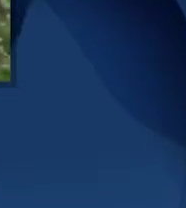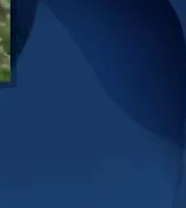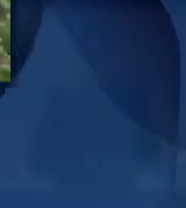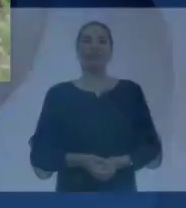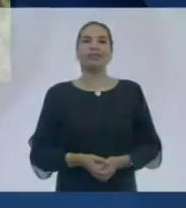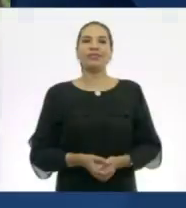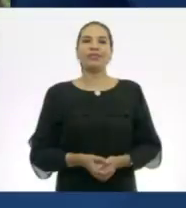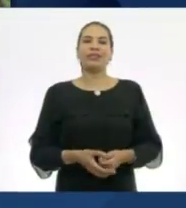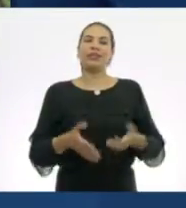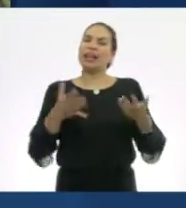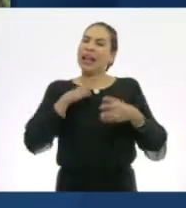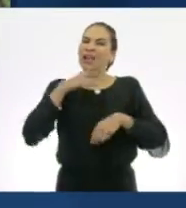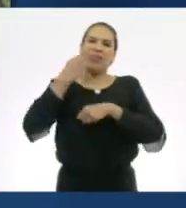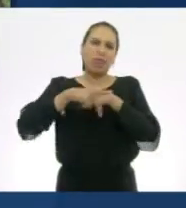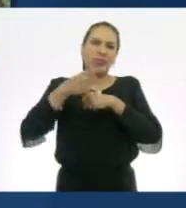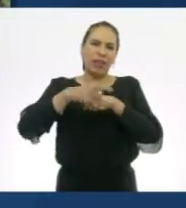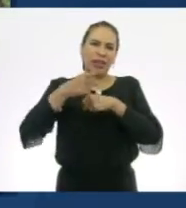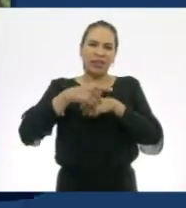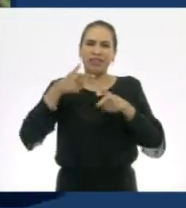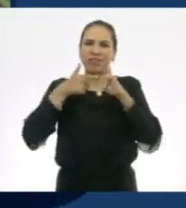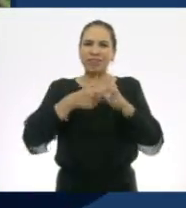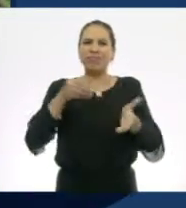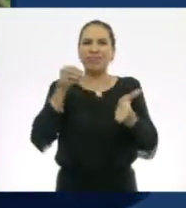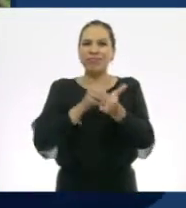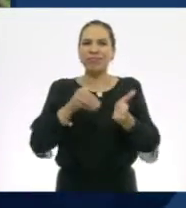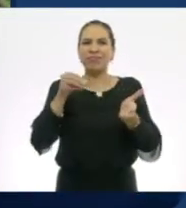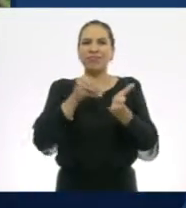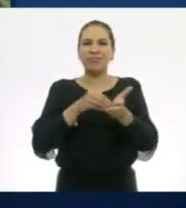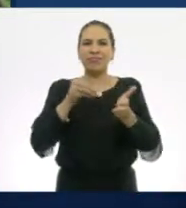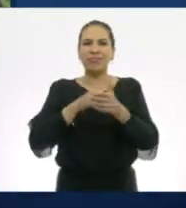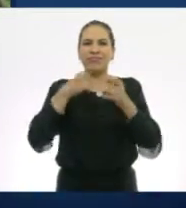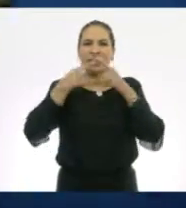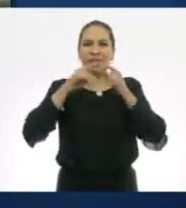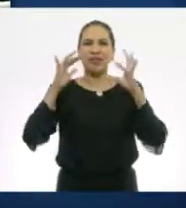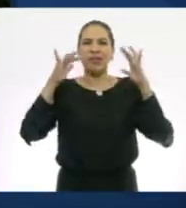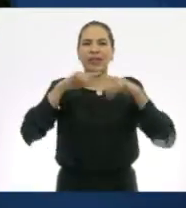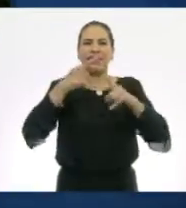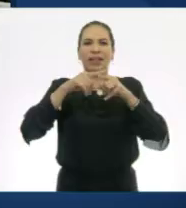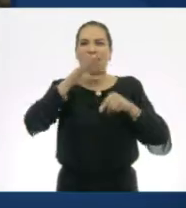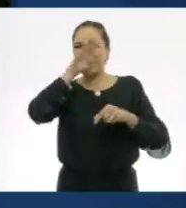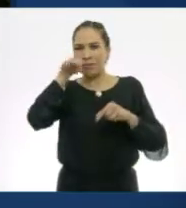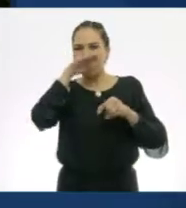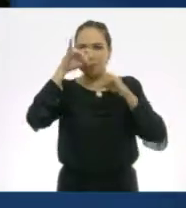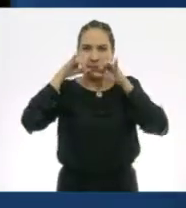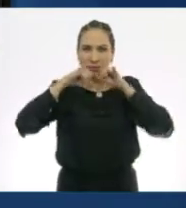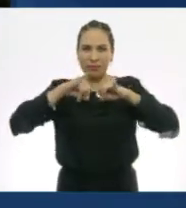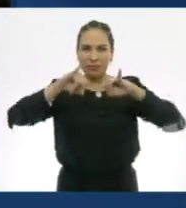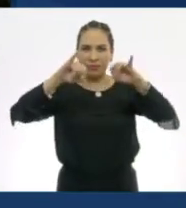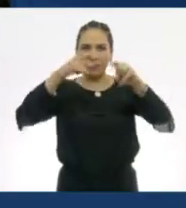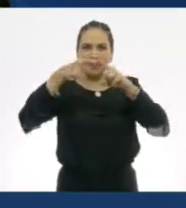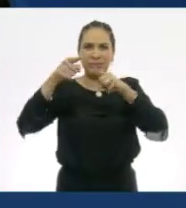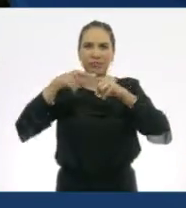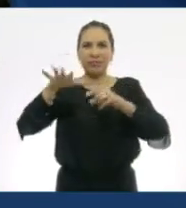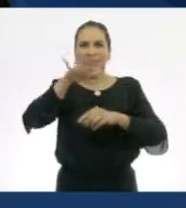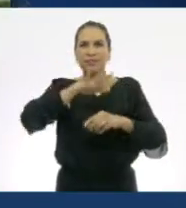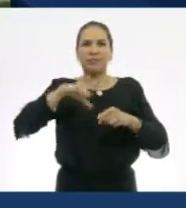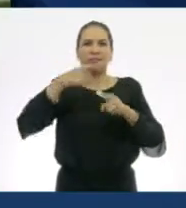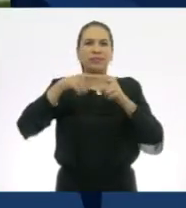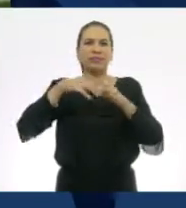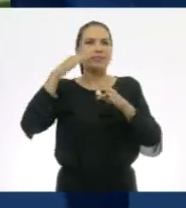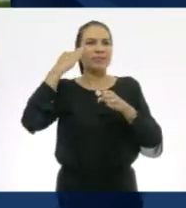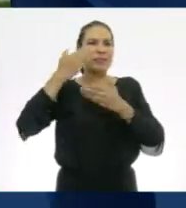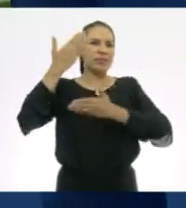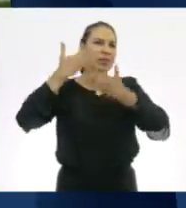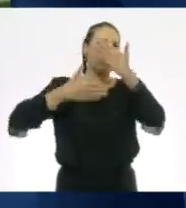A pesar de los peligros que constantemente amenazaban a las manadas de paquidermos, estos tuvieron una época